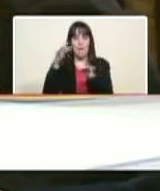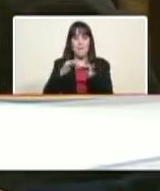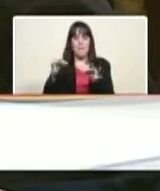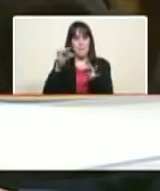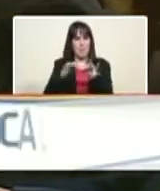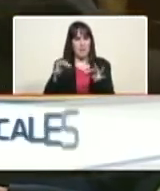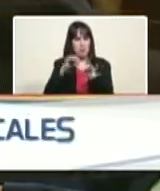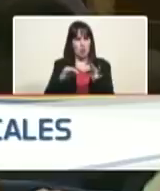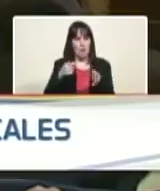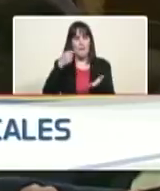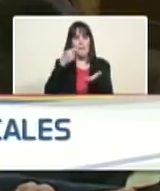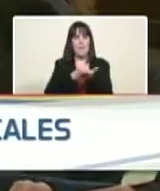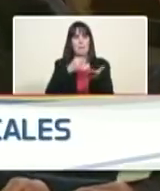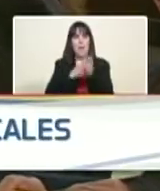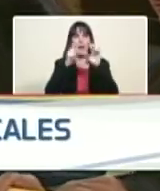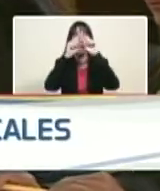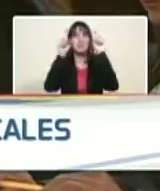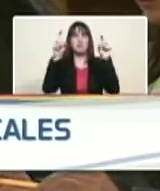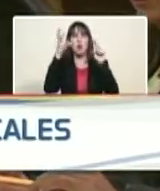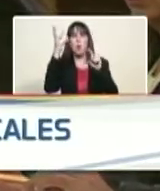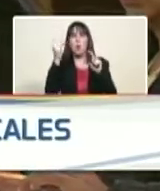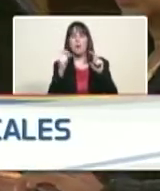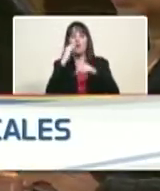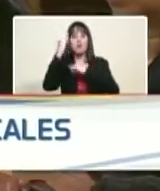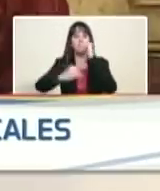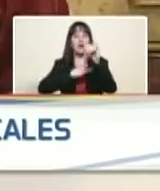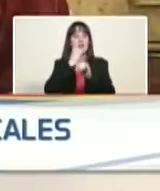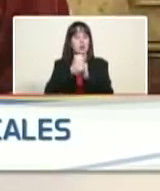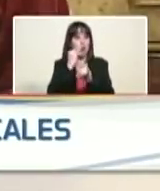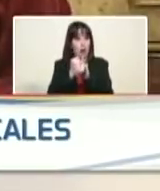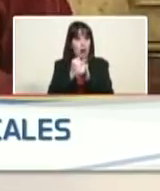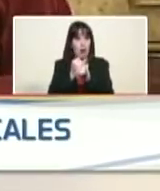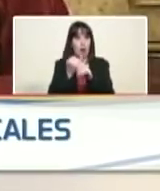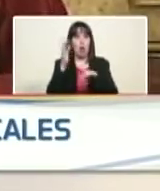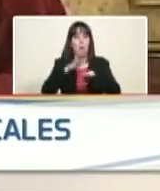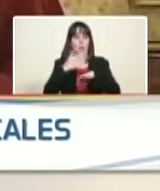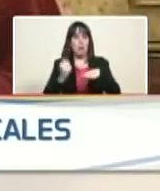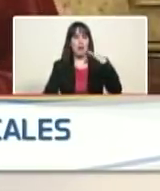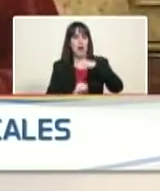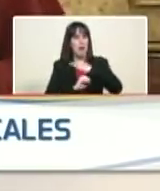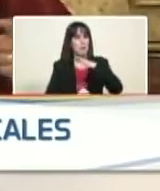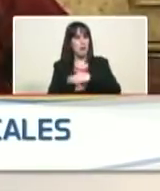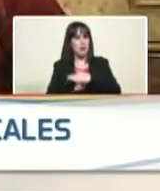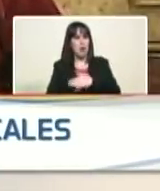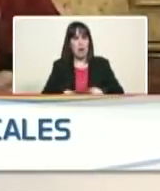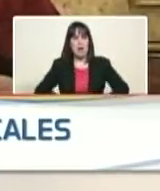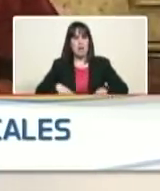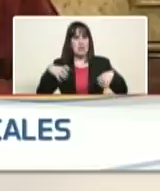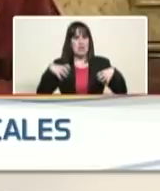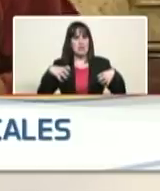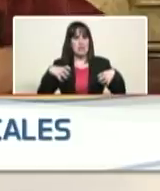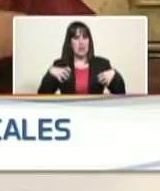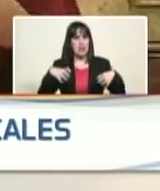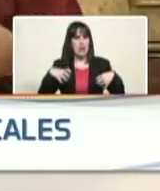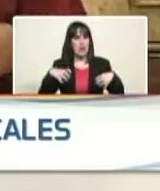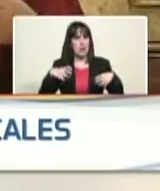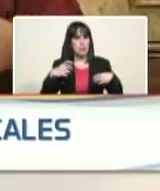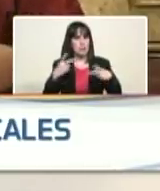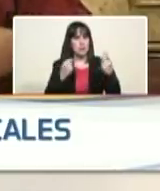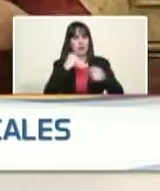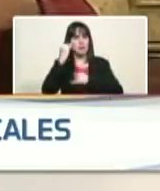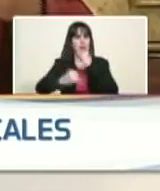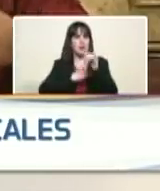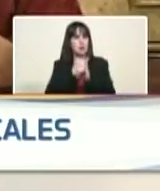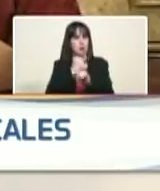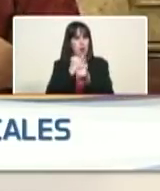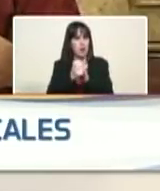internacional y tiene un sustento en la riqueza petrolera venezolana, no está en el aire. Nuestra moneda, el